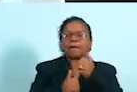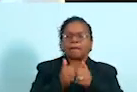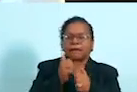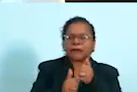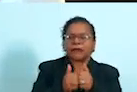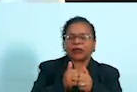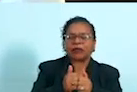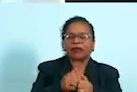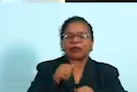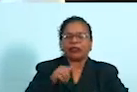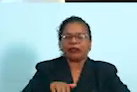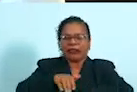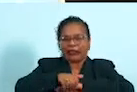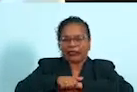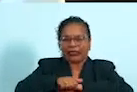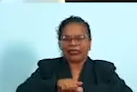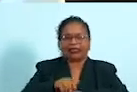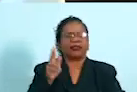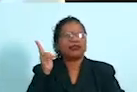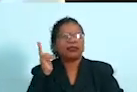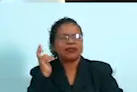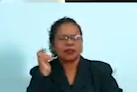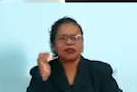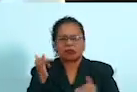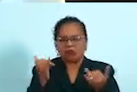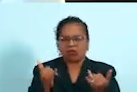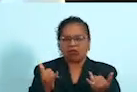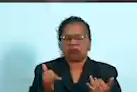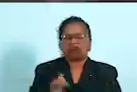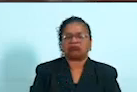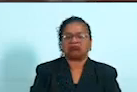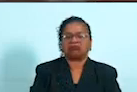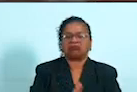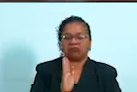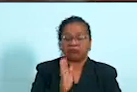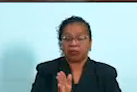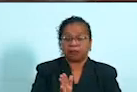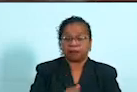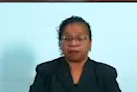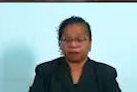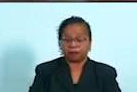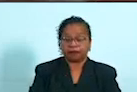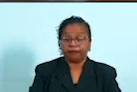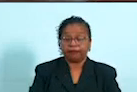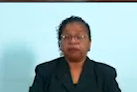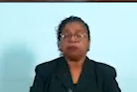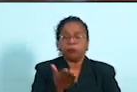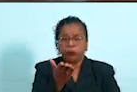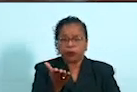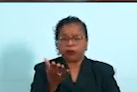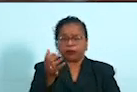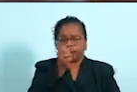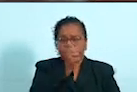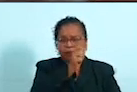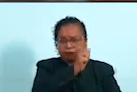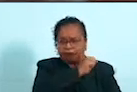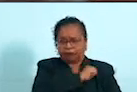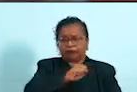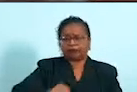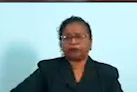retos que tenemos en la región. Señor presidente, Estimados miembros,